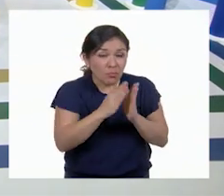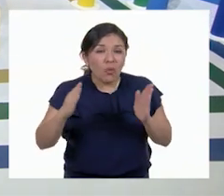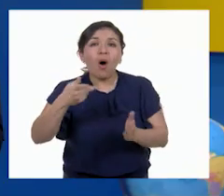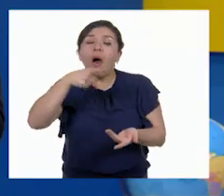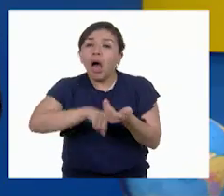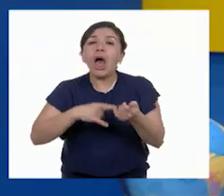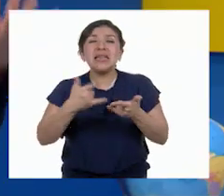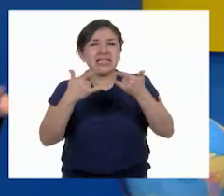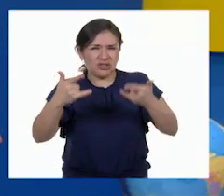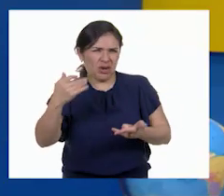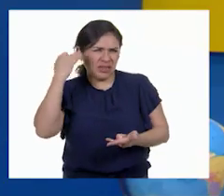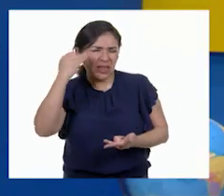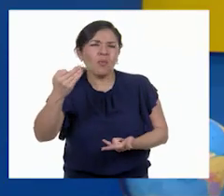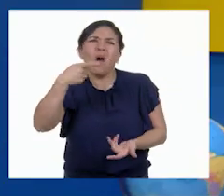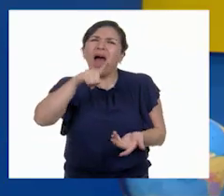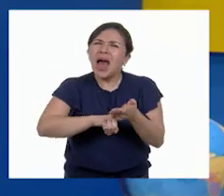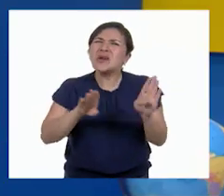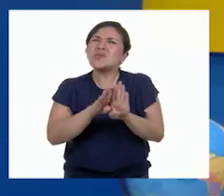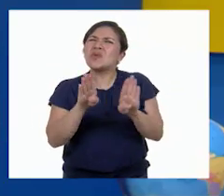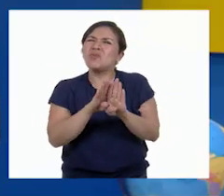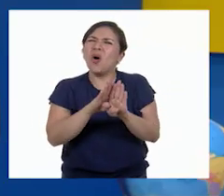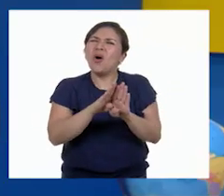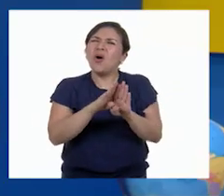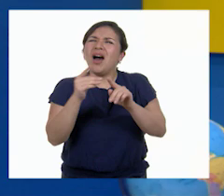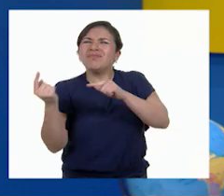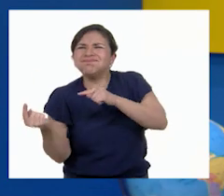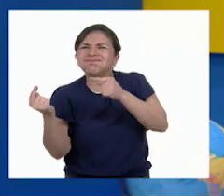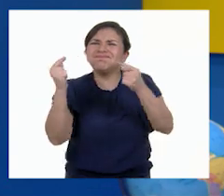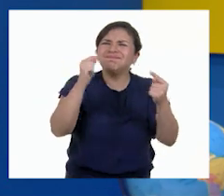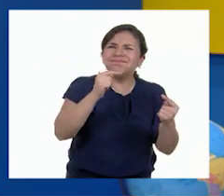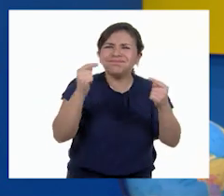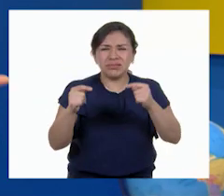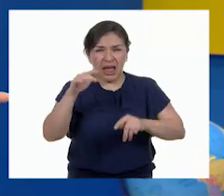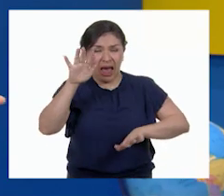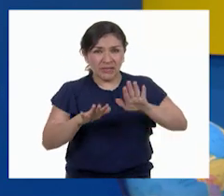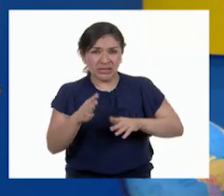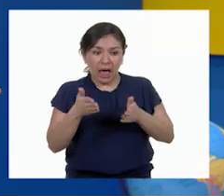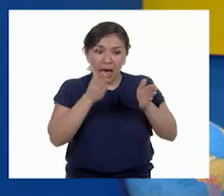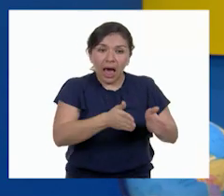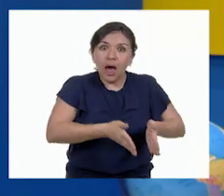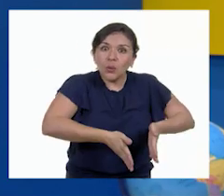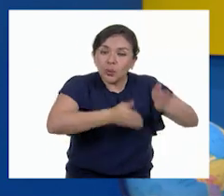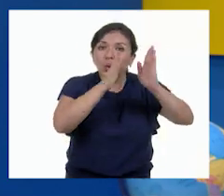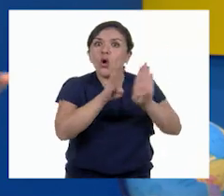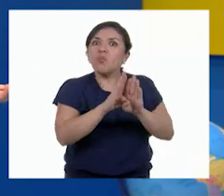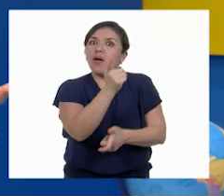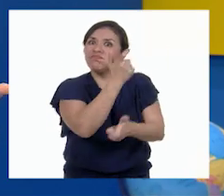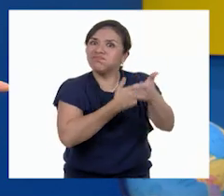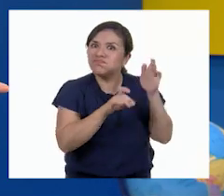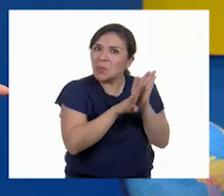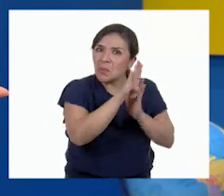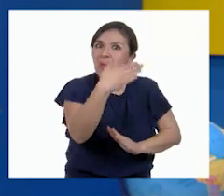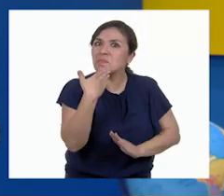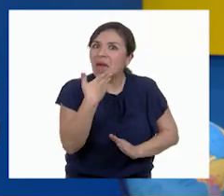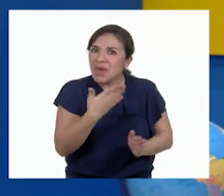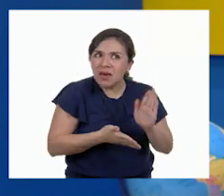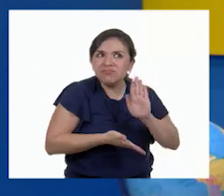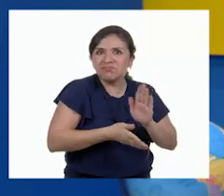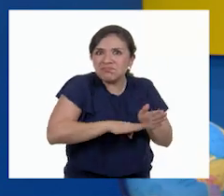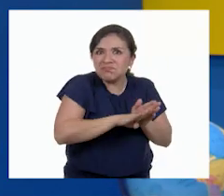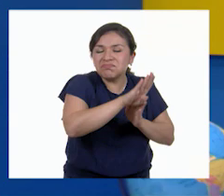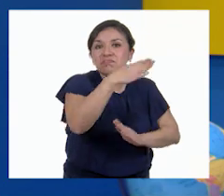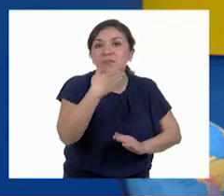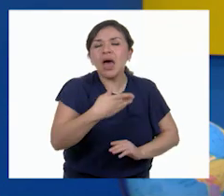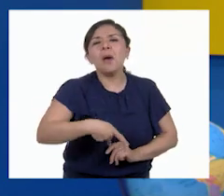etapa histórica llena de contradicciones. Por un lado, hubo un gran progreso material y económico, como dice Larisa,